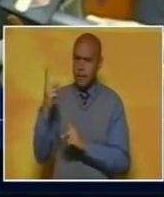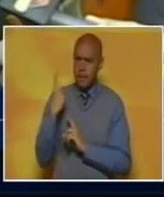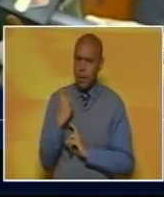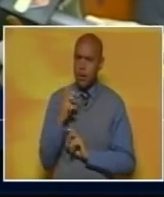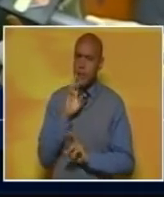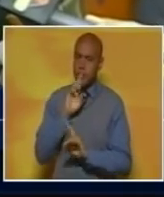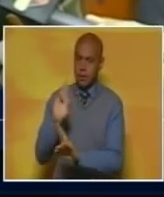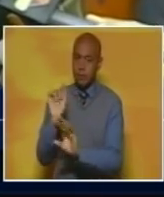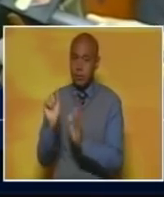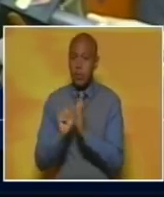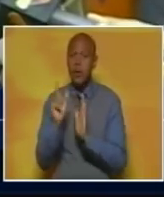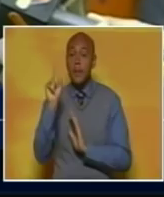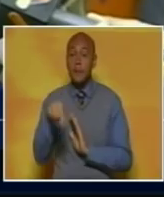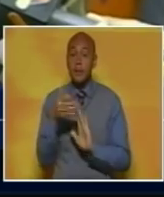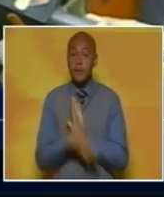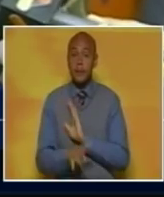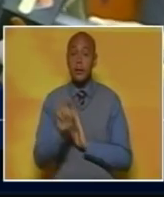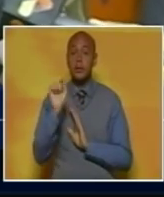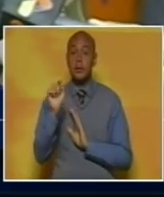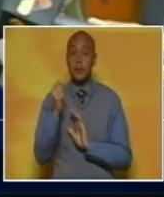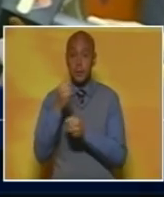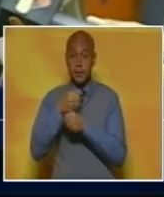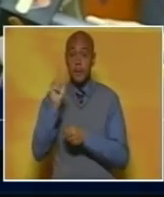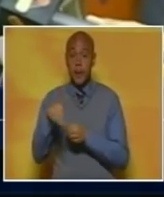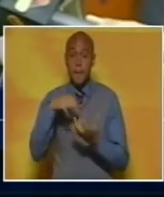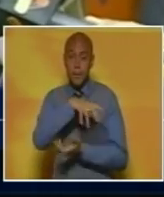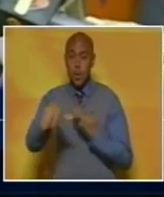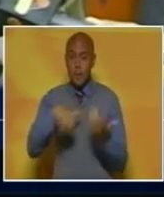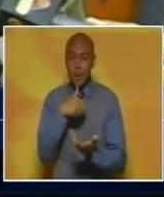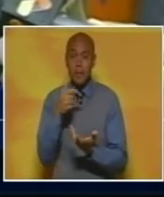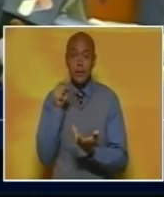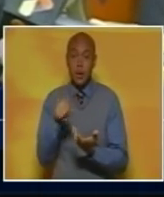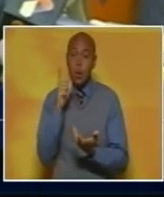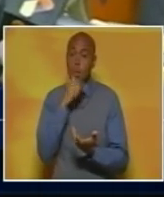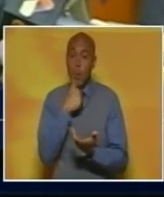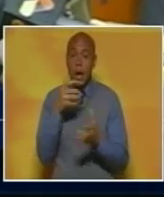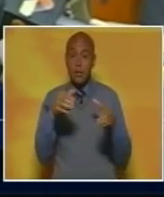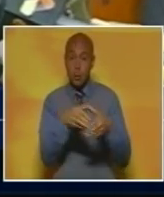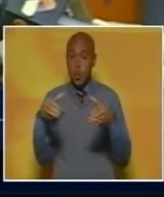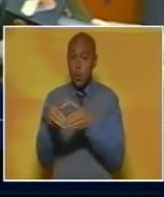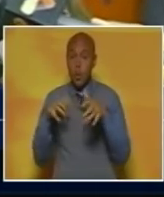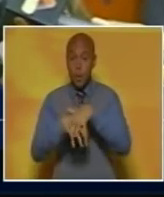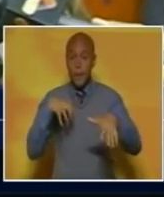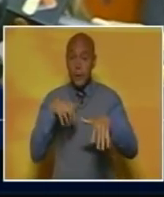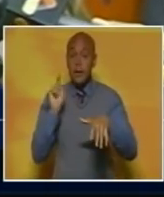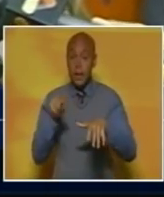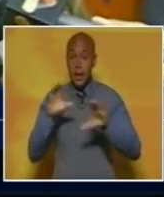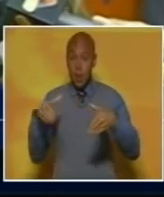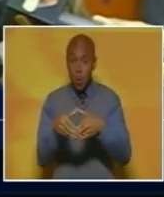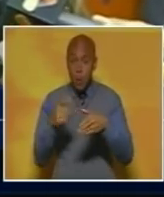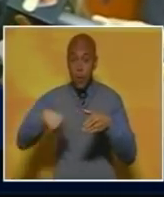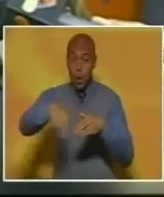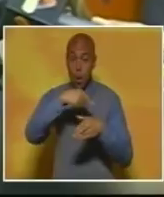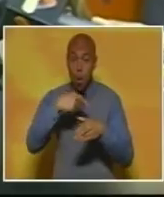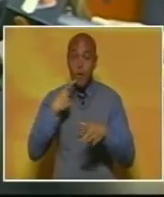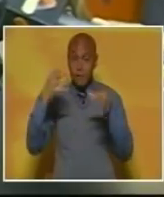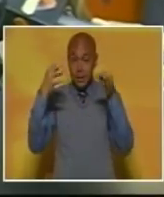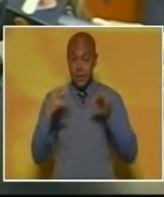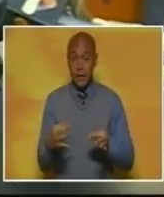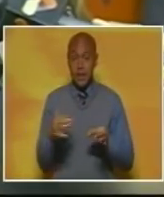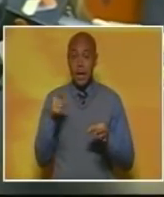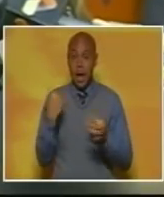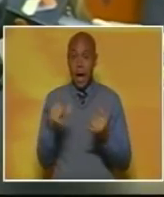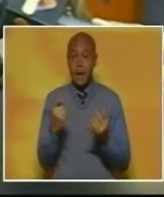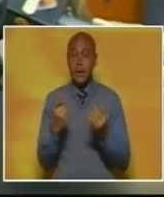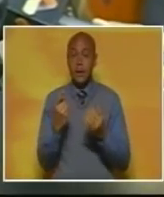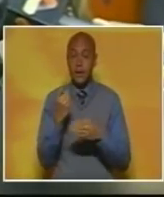constituye un nuevo elemento que hay que adicionar a la dificultad técnica de no tener nadie a las 2/3 partes. Y es que el comité preliminar pues anda